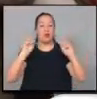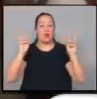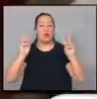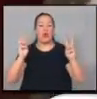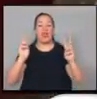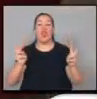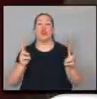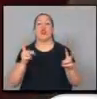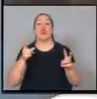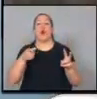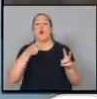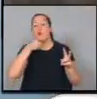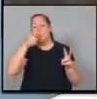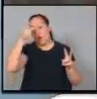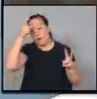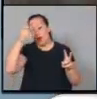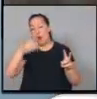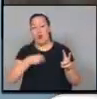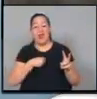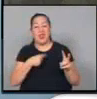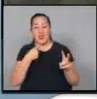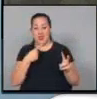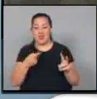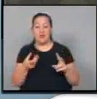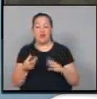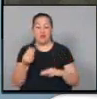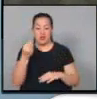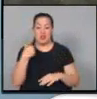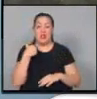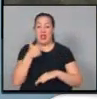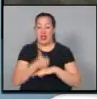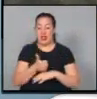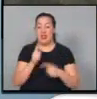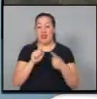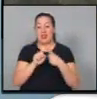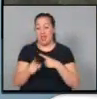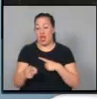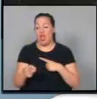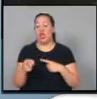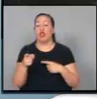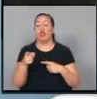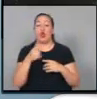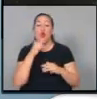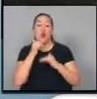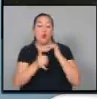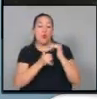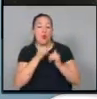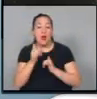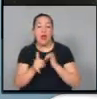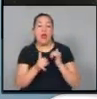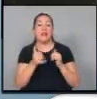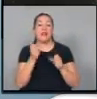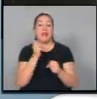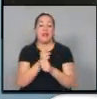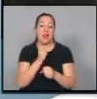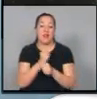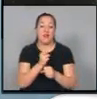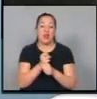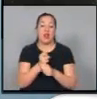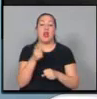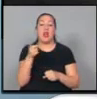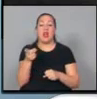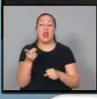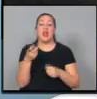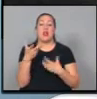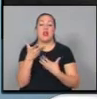de Merlo, que dicen ellos, no es la primera vez. Vamos a estar en vivo, por supuesto, con ellos, contando la historia y el trabajo que hacen ellos